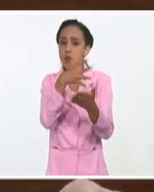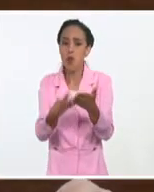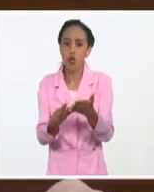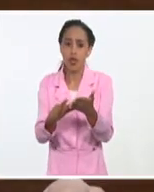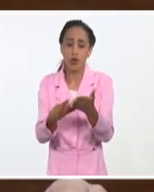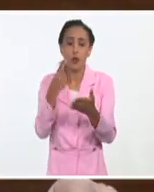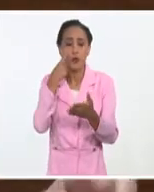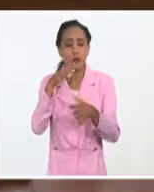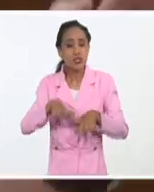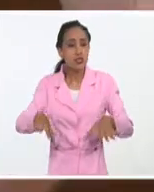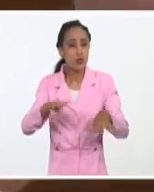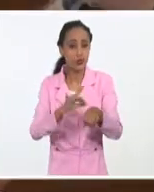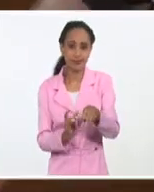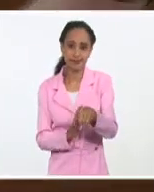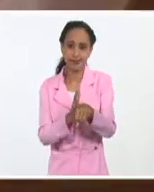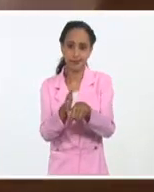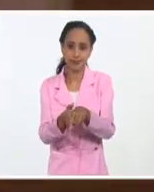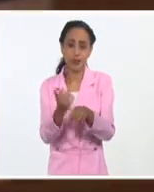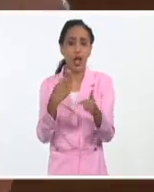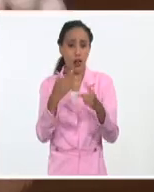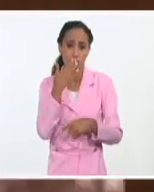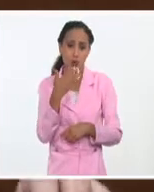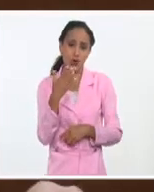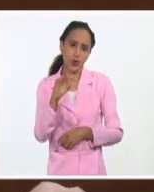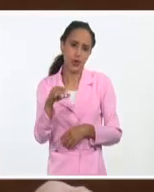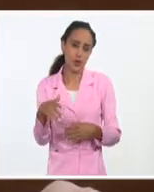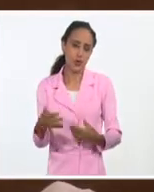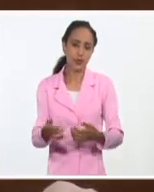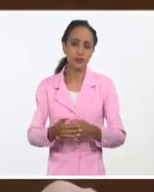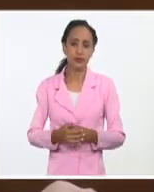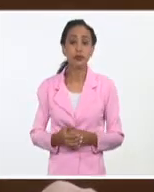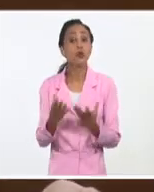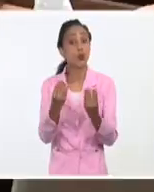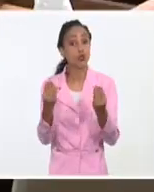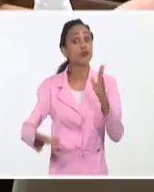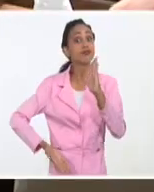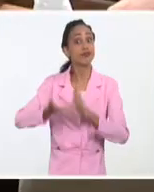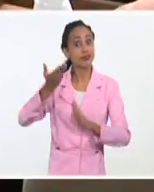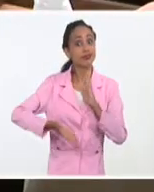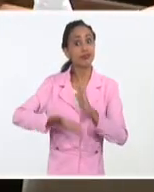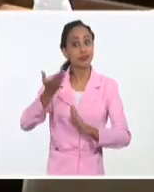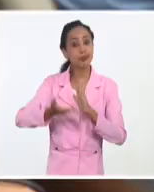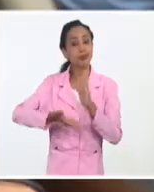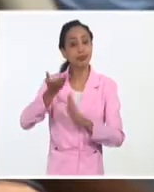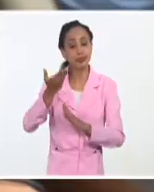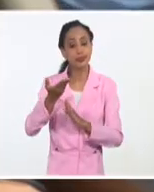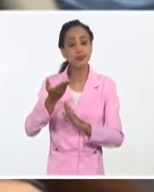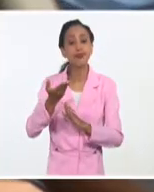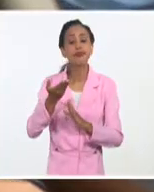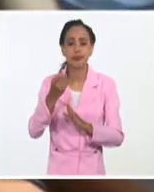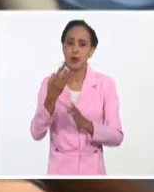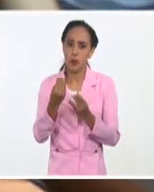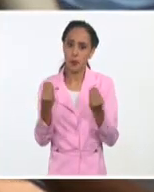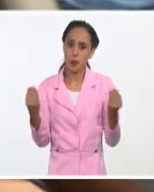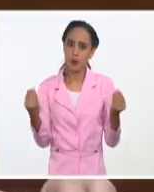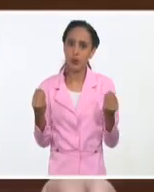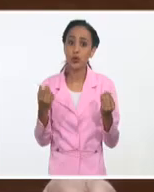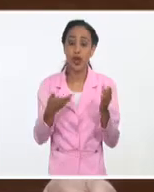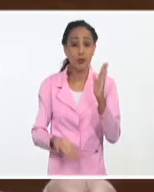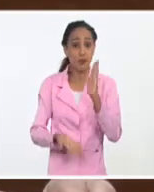enfermedad. Como aspecto positivo, señaló el incremento de las altas hospitalarias y de los pacientes recuperados, que ya superan